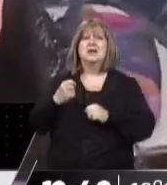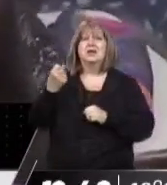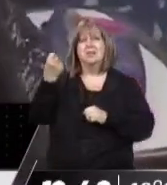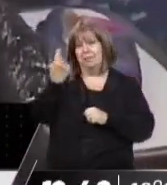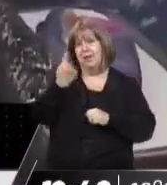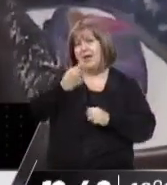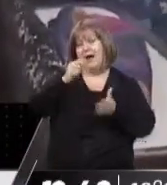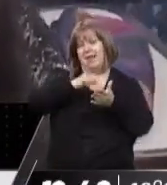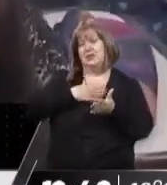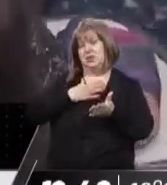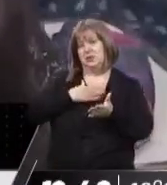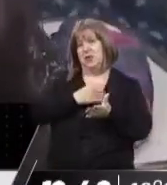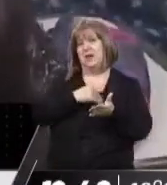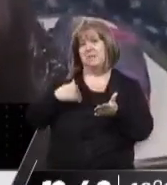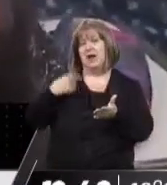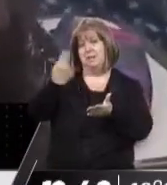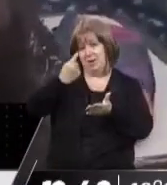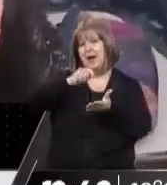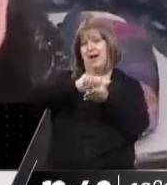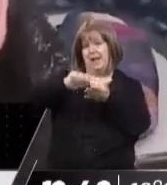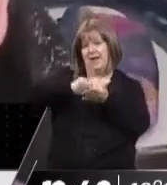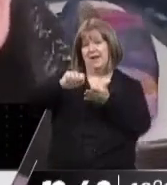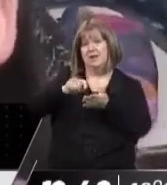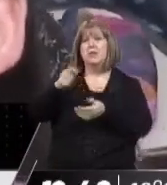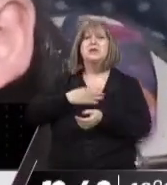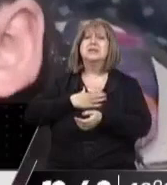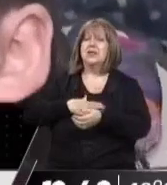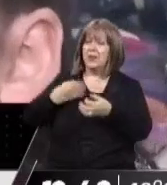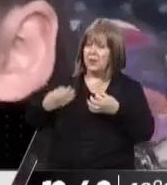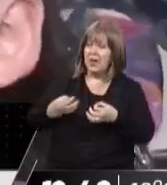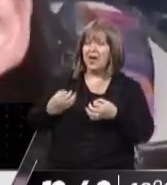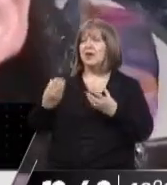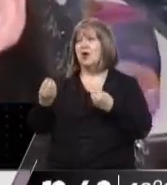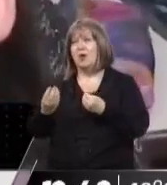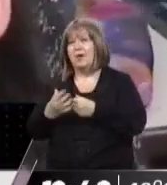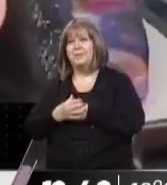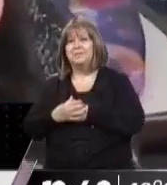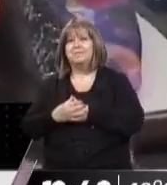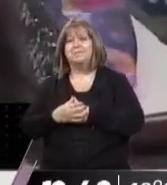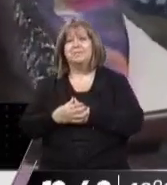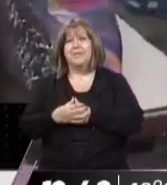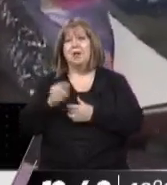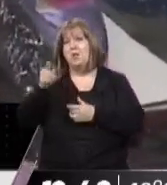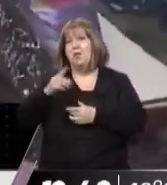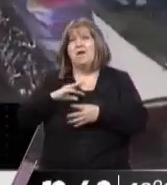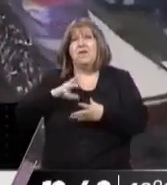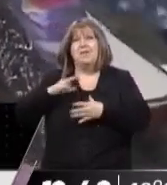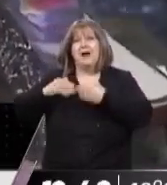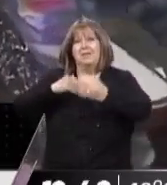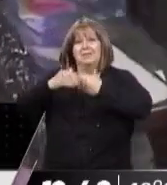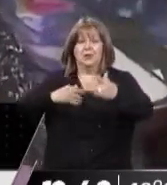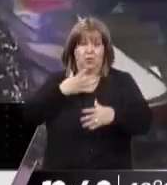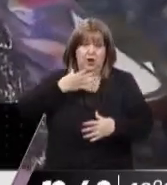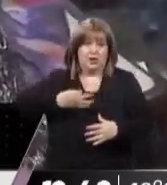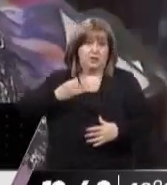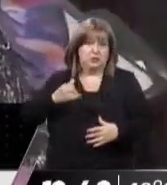primaria, ajá. Segundo ciclo. ¿Te sentís bien pudiendo estudiar, pudiendo, bueno, progresar? Sí, la verdad